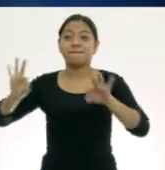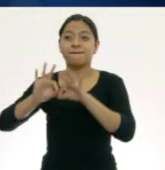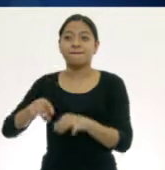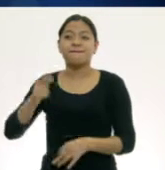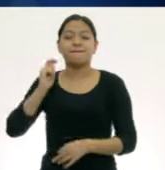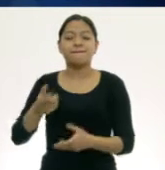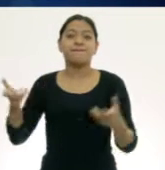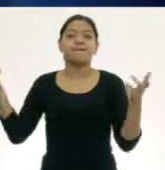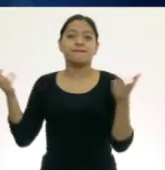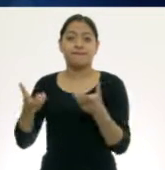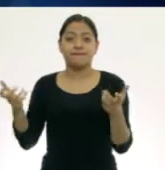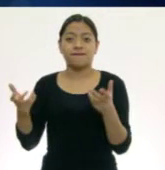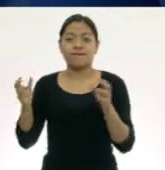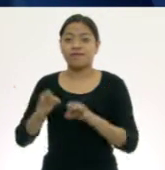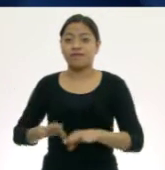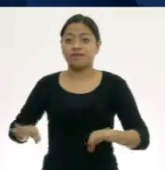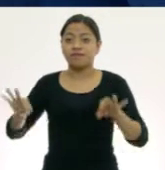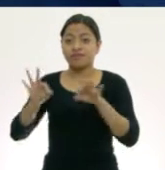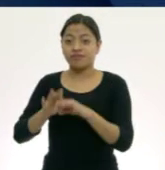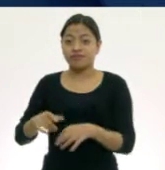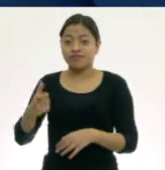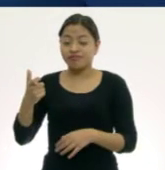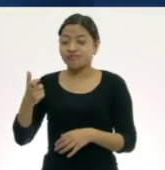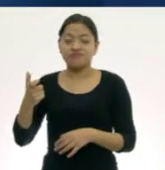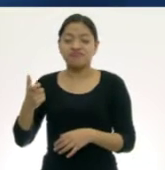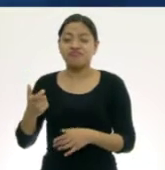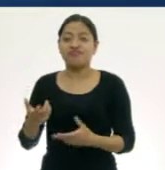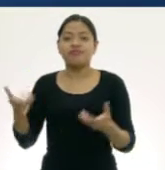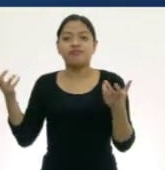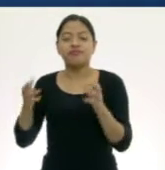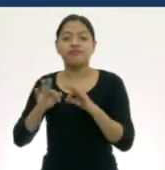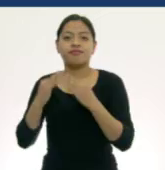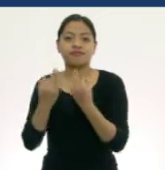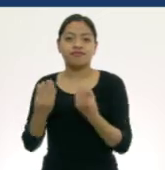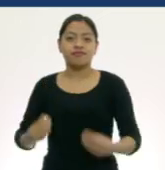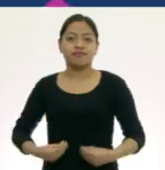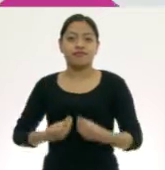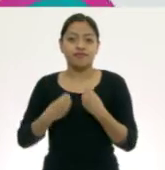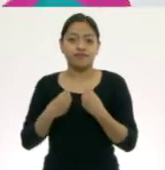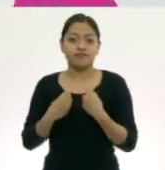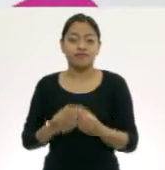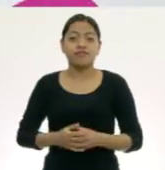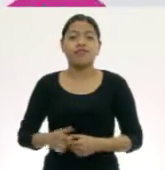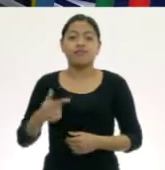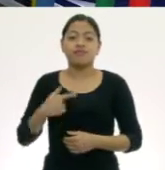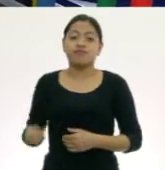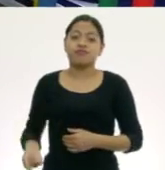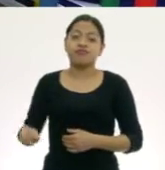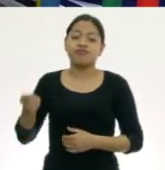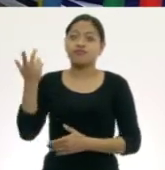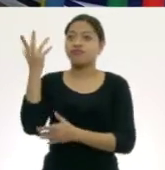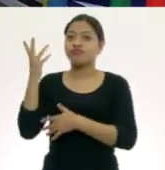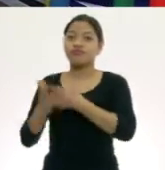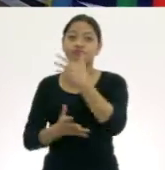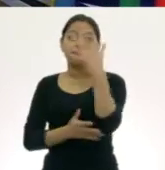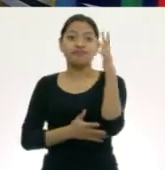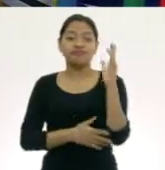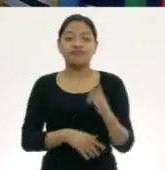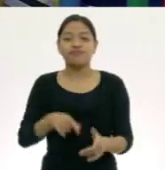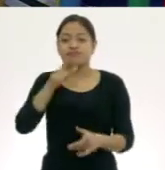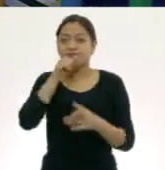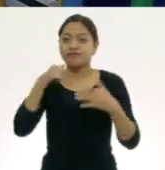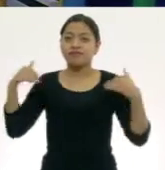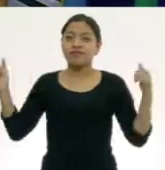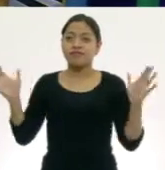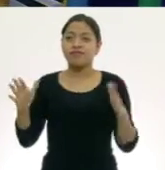hacer, no el lujo de tener, de hacer una manera de vivir. Así pues crecí rodeada de árboles y pájaros que pensé